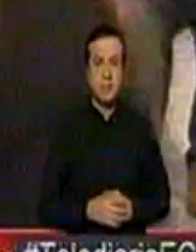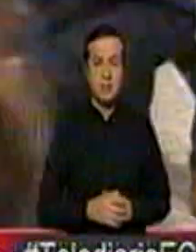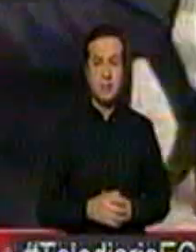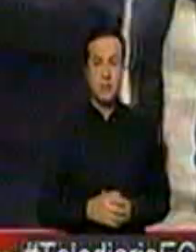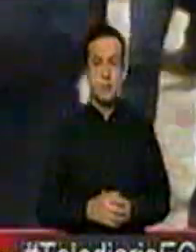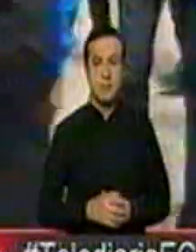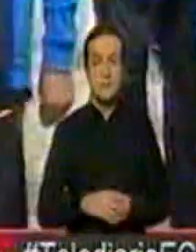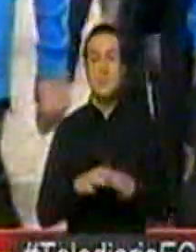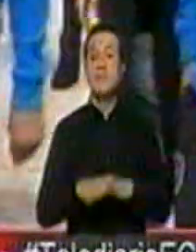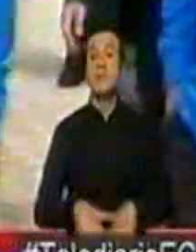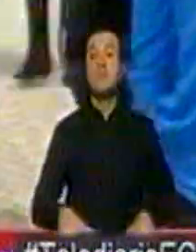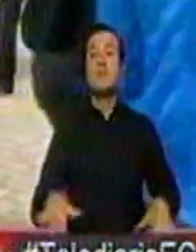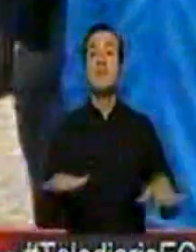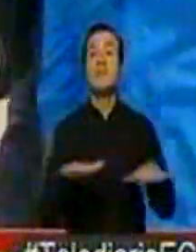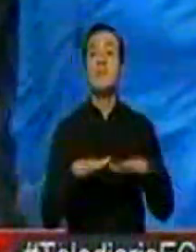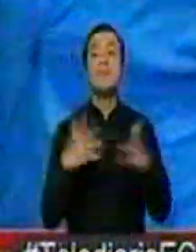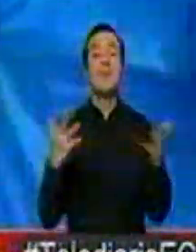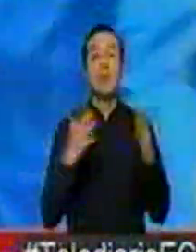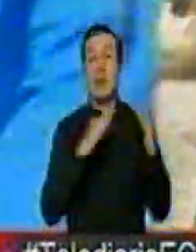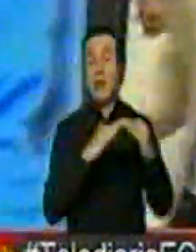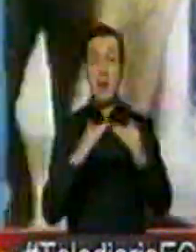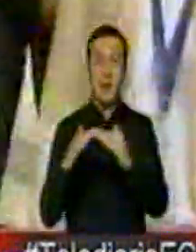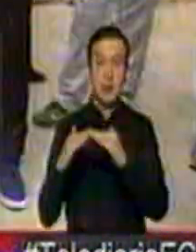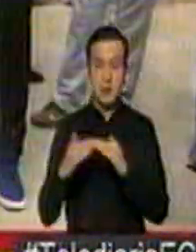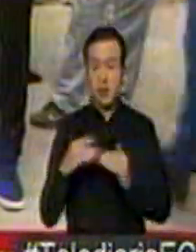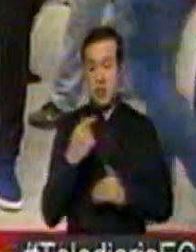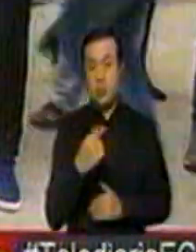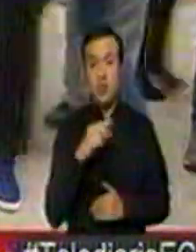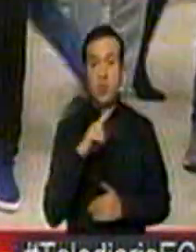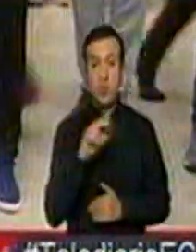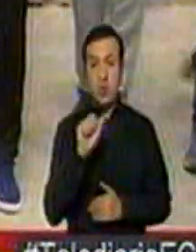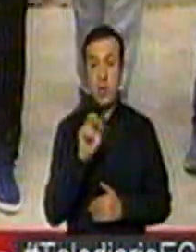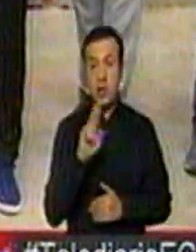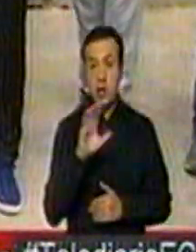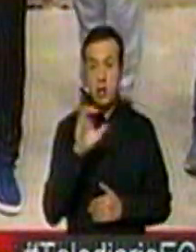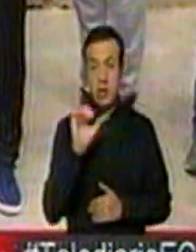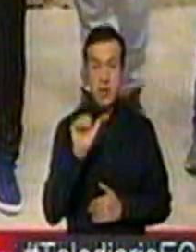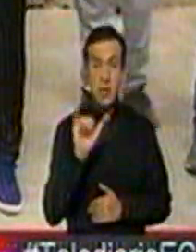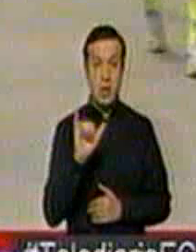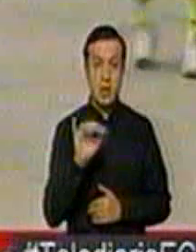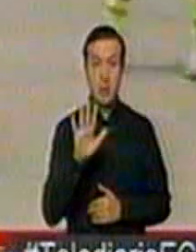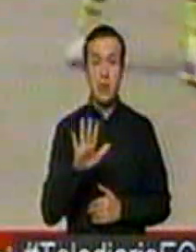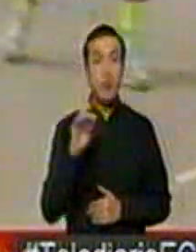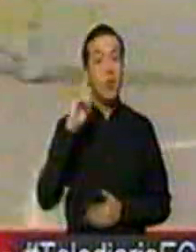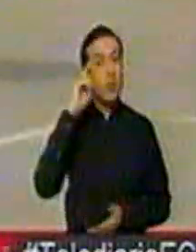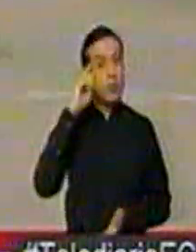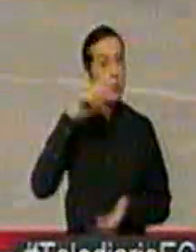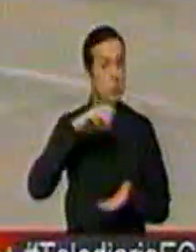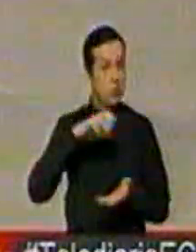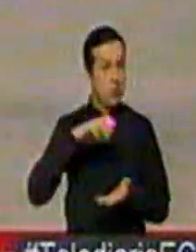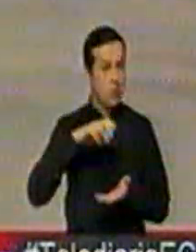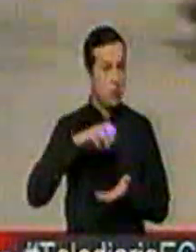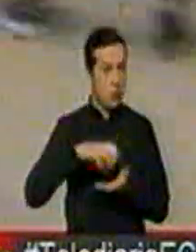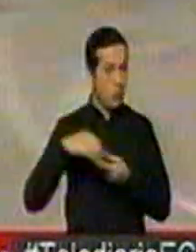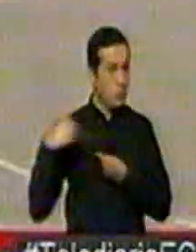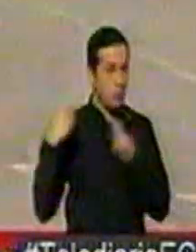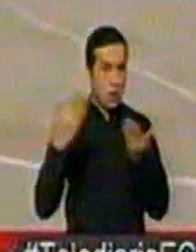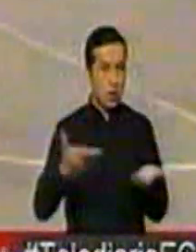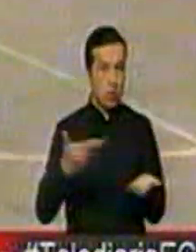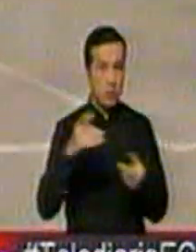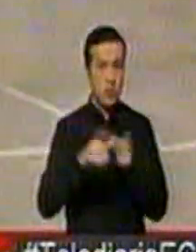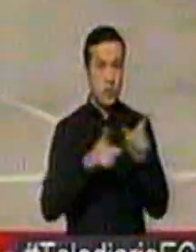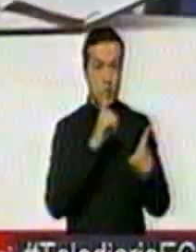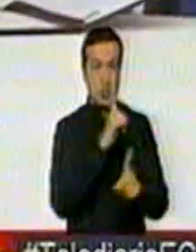En la urbanización San Francisco de Huarcay, al sur de Quito, donde el gobierno ha entregado viviendas gratuitas a personas con